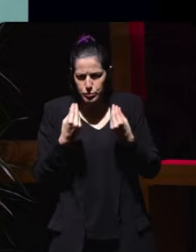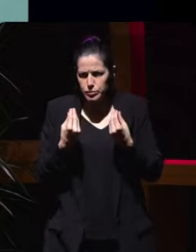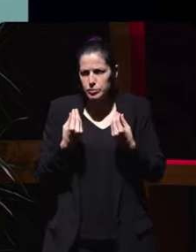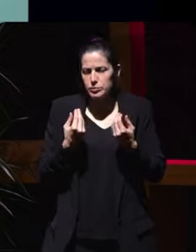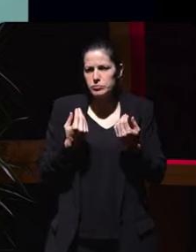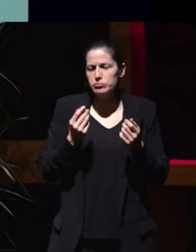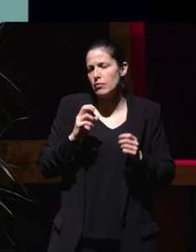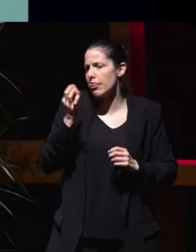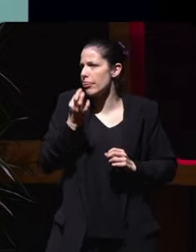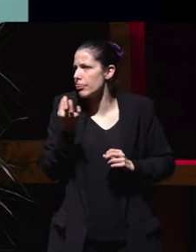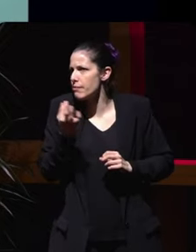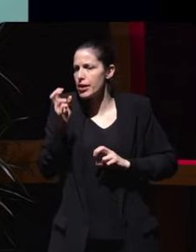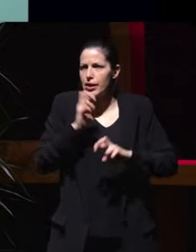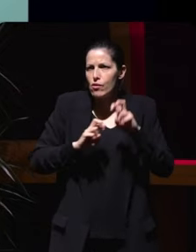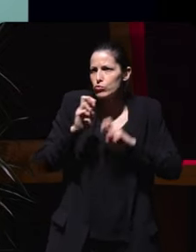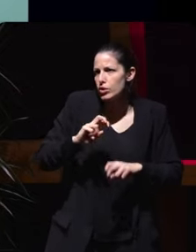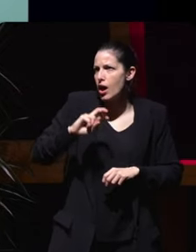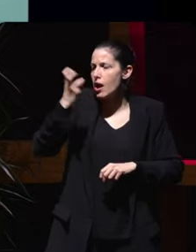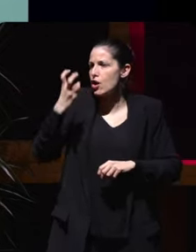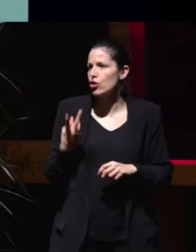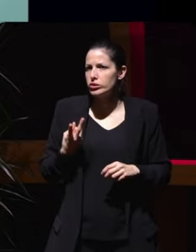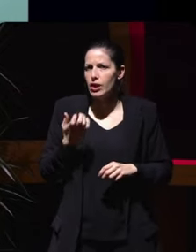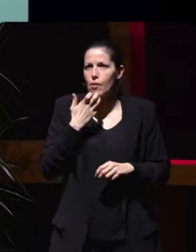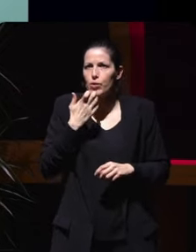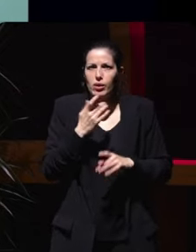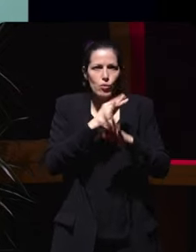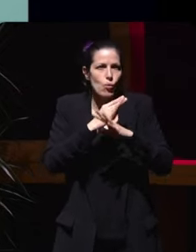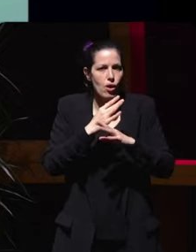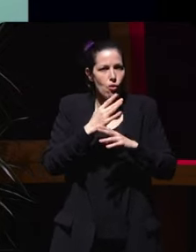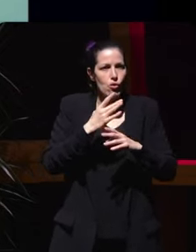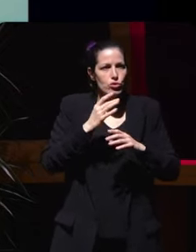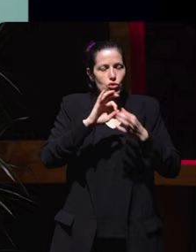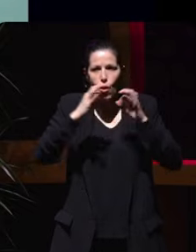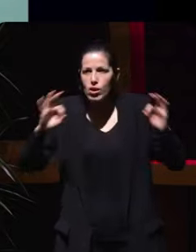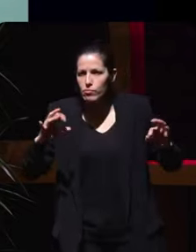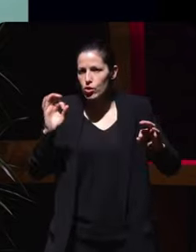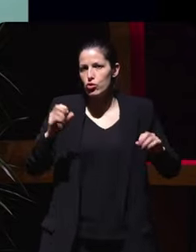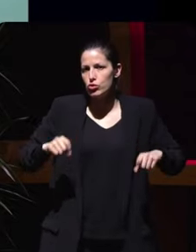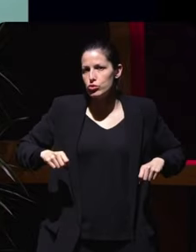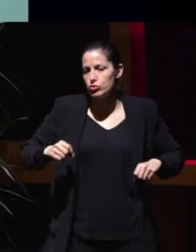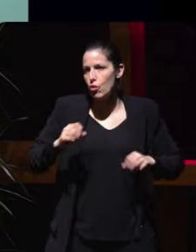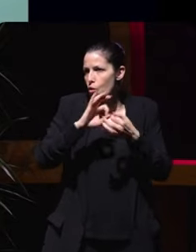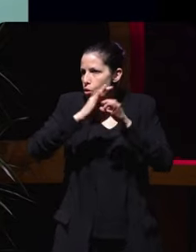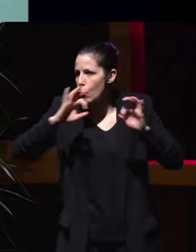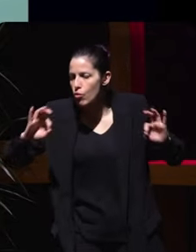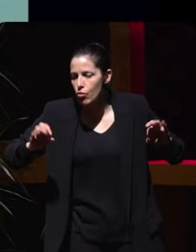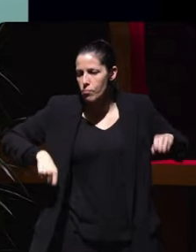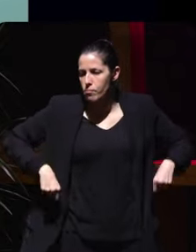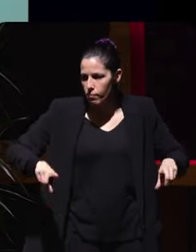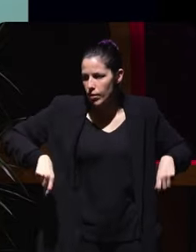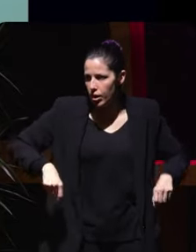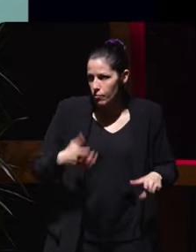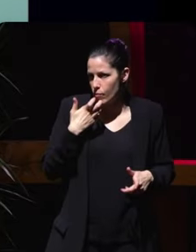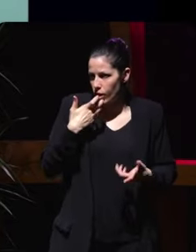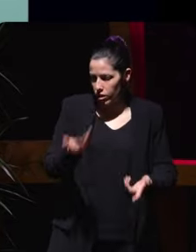especialidades. Buscad el deporte femenino, el deporte olímpico, el paralímpico que necesita tanta ayuda. Porque lo que hay es overbooking en el